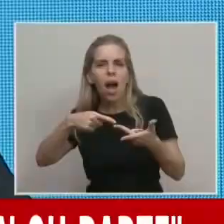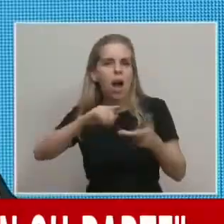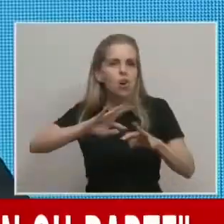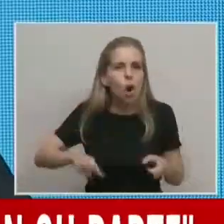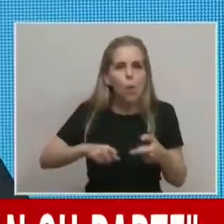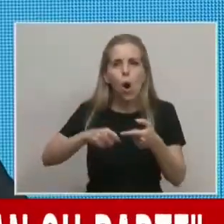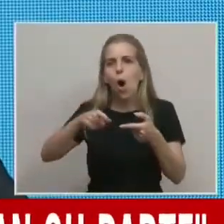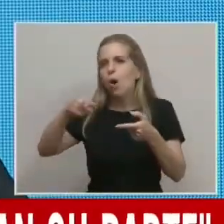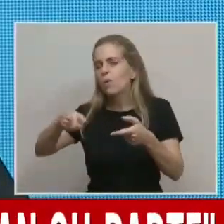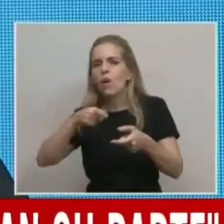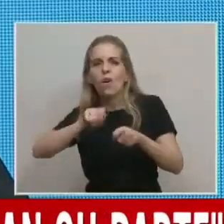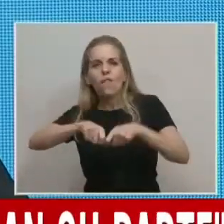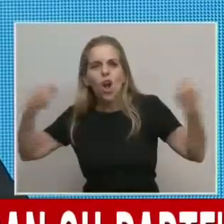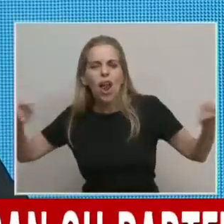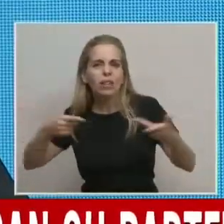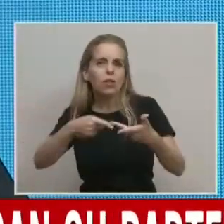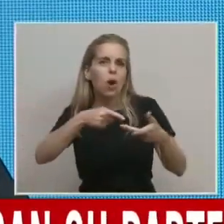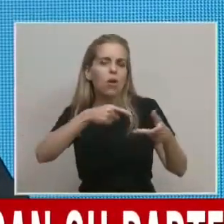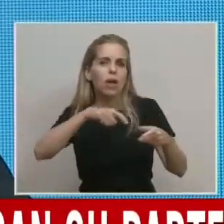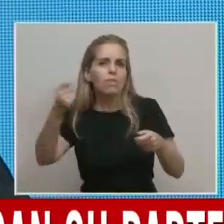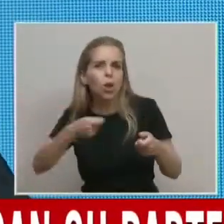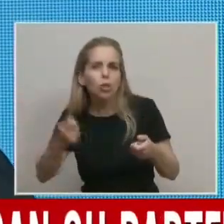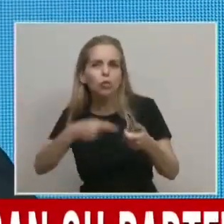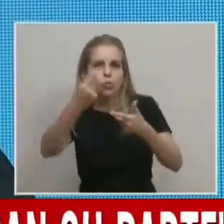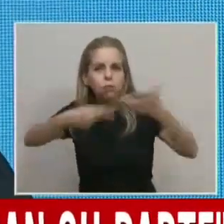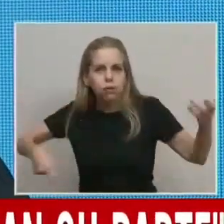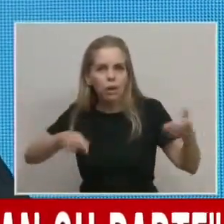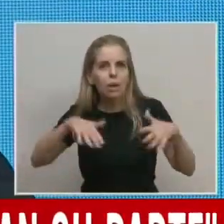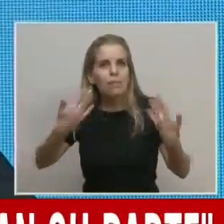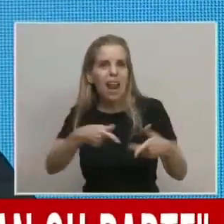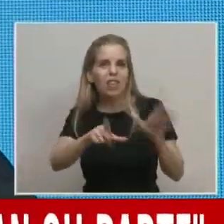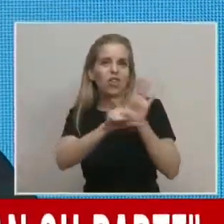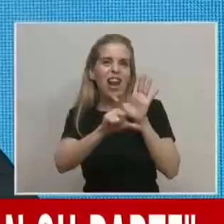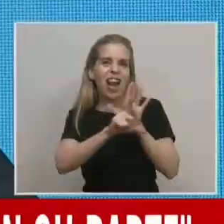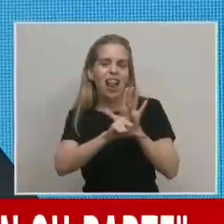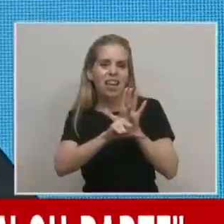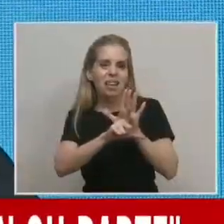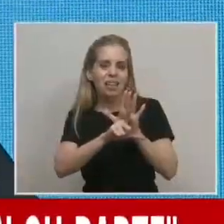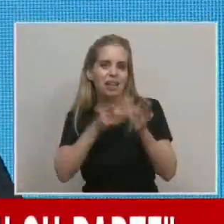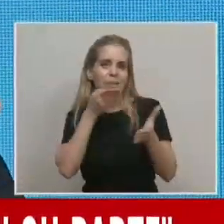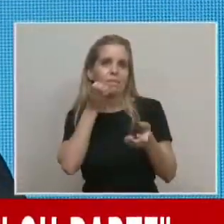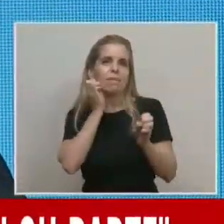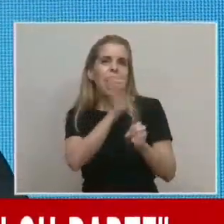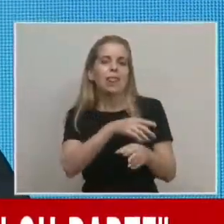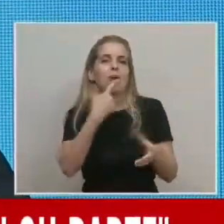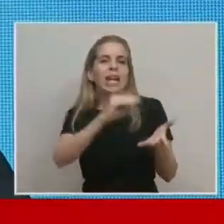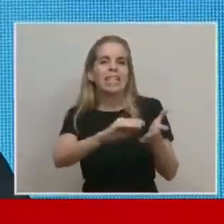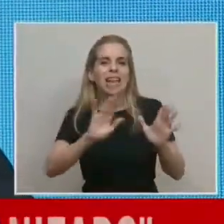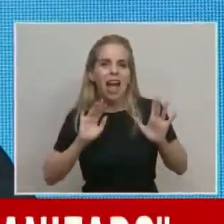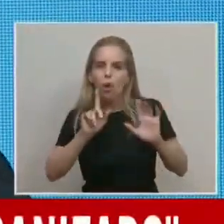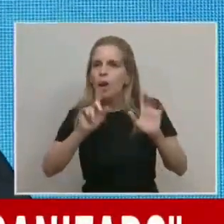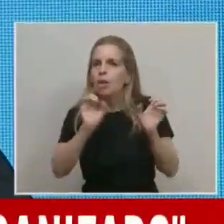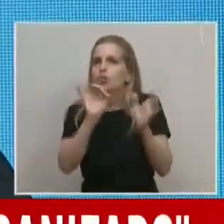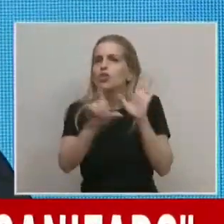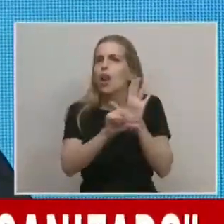a la trata de personas. Para eso era la ley. No era una ley para beneficiar a